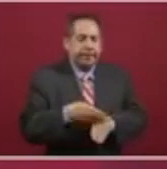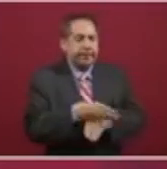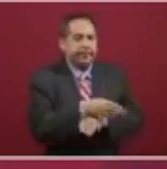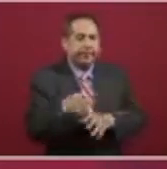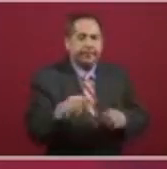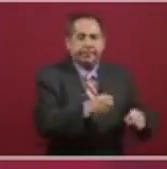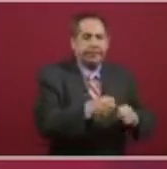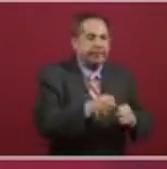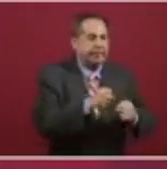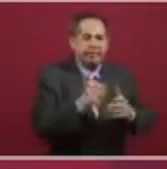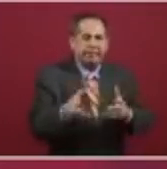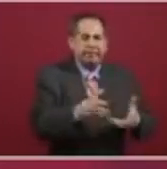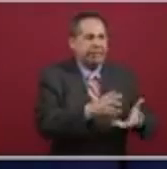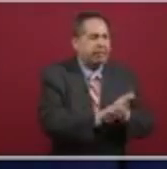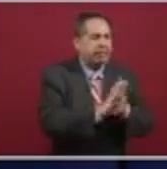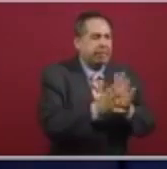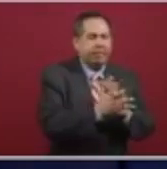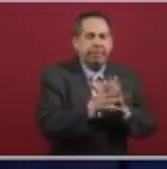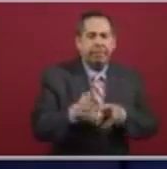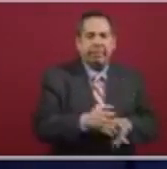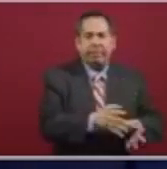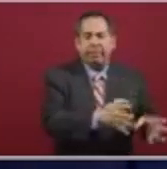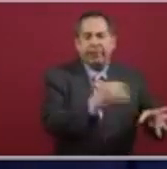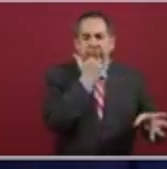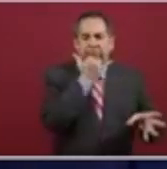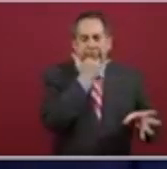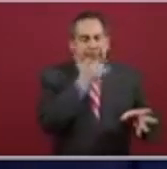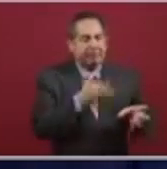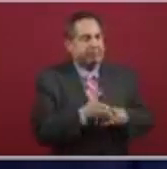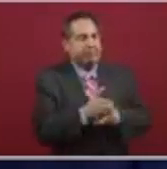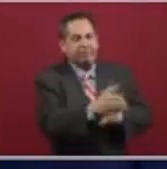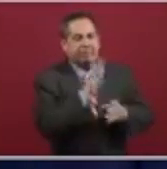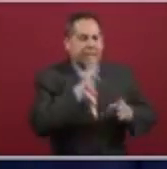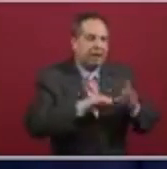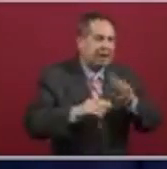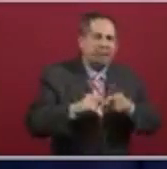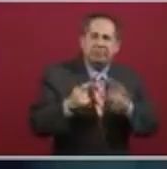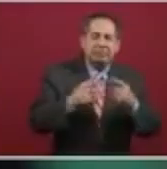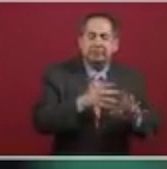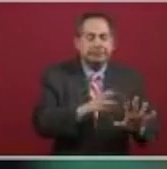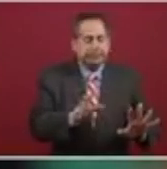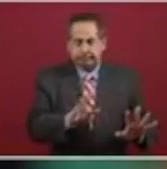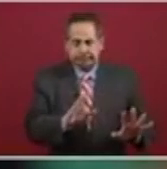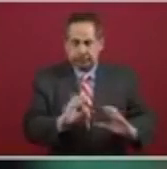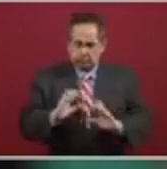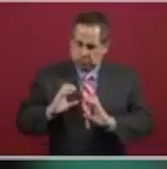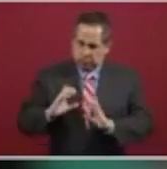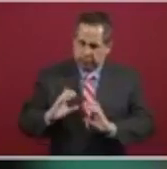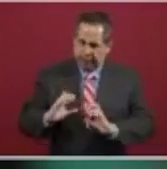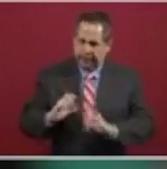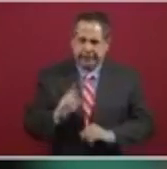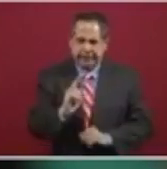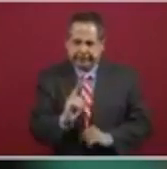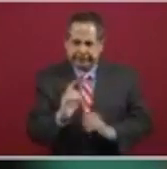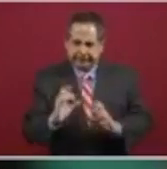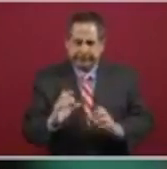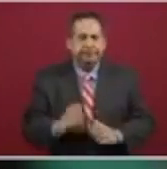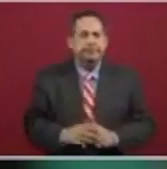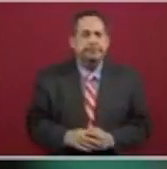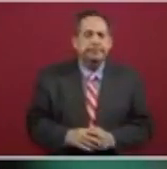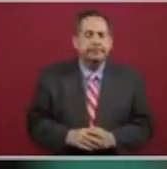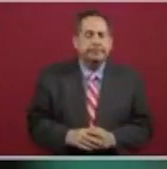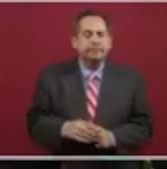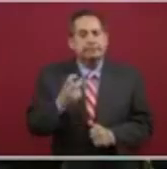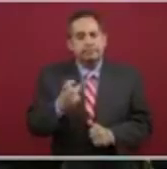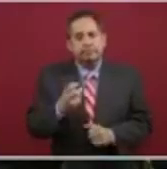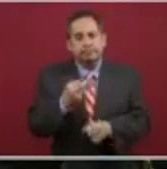para llevarlos al camino equivocado de las conductas antisociales. Entonces, se